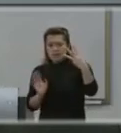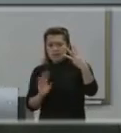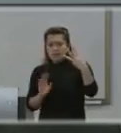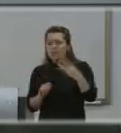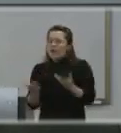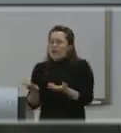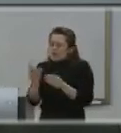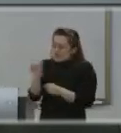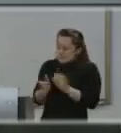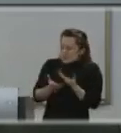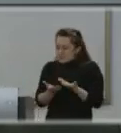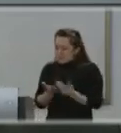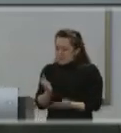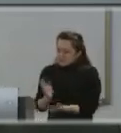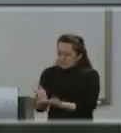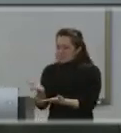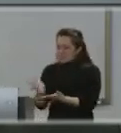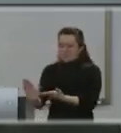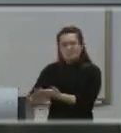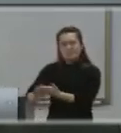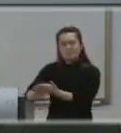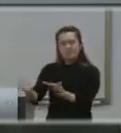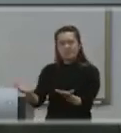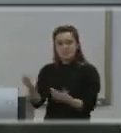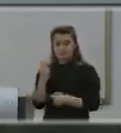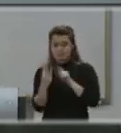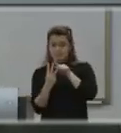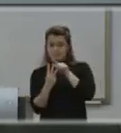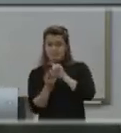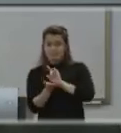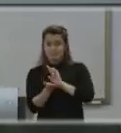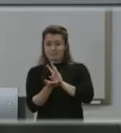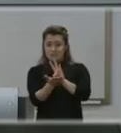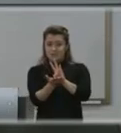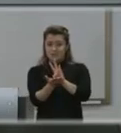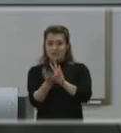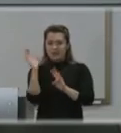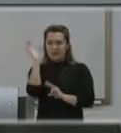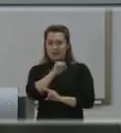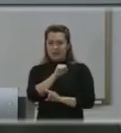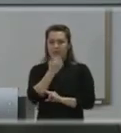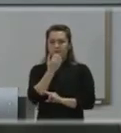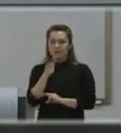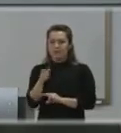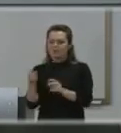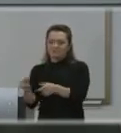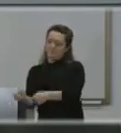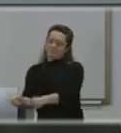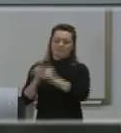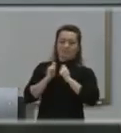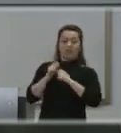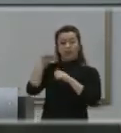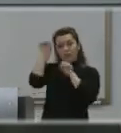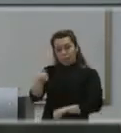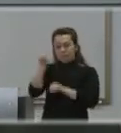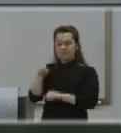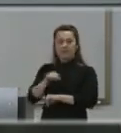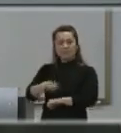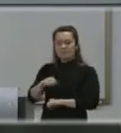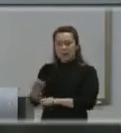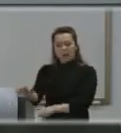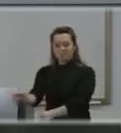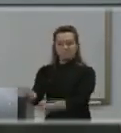persona, ¿sí? Y ese modelo, entonces, si miramos cómo funciona el proceso de interdicción, por ejemplo, que voy